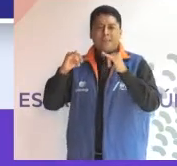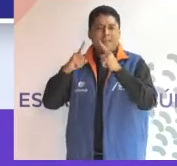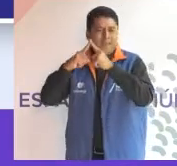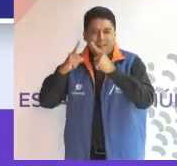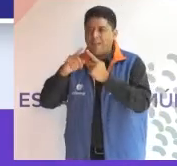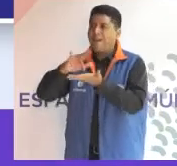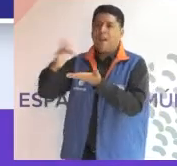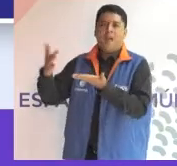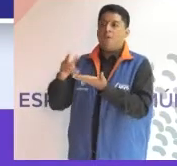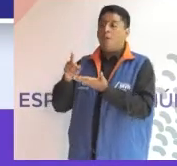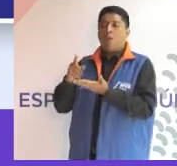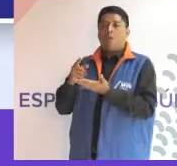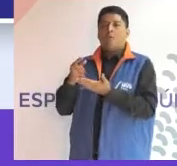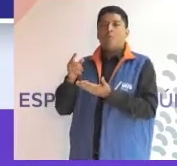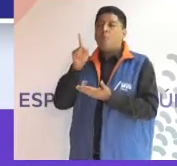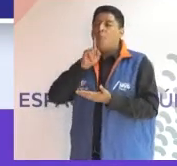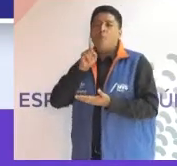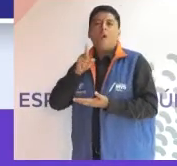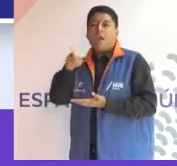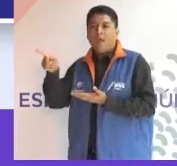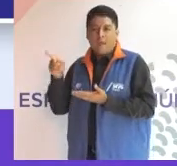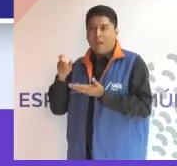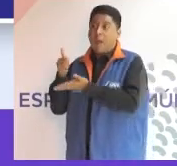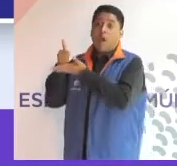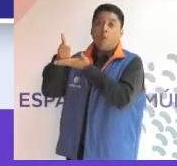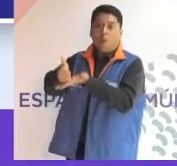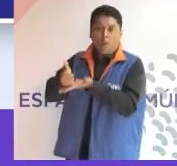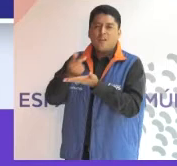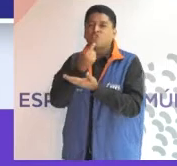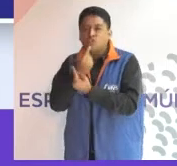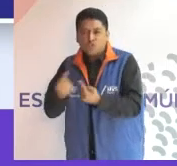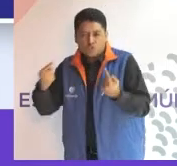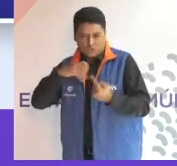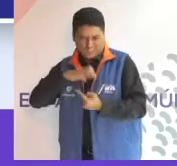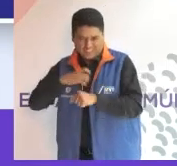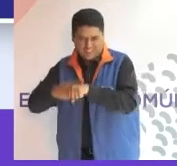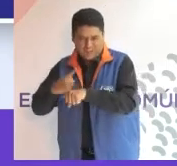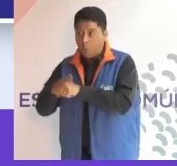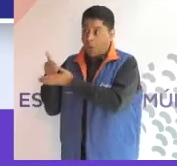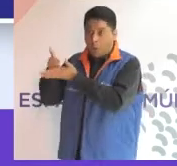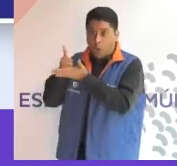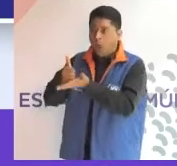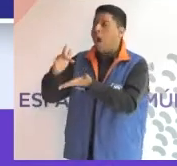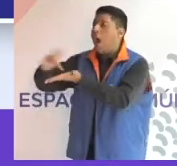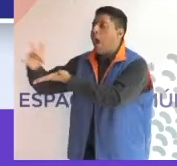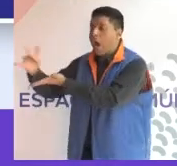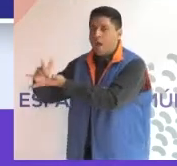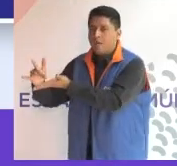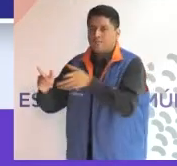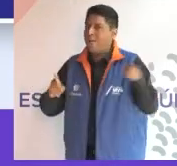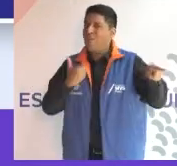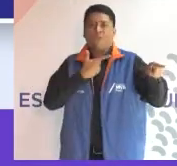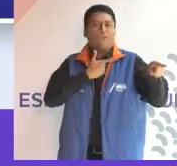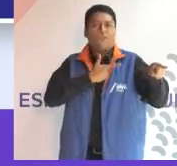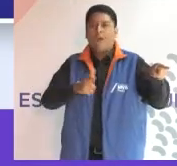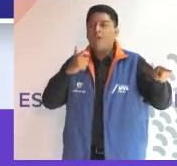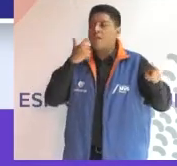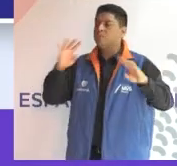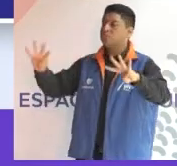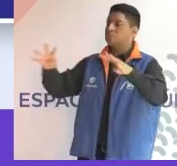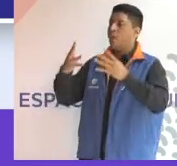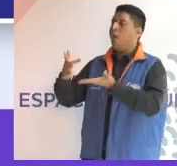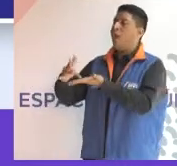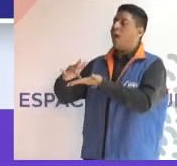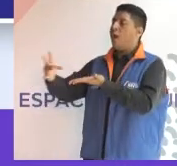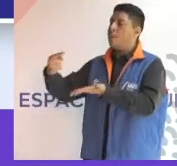con cáncer, no. Quiere que a él se le agradezca todo. Entonces, así estamos. Y como decía Emilio, el anterior, es con